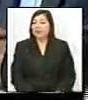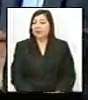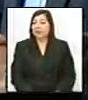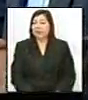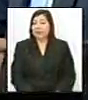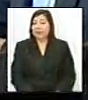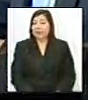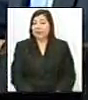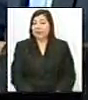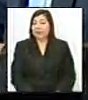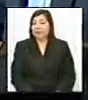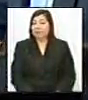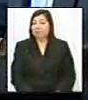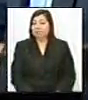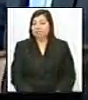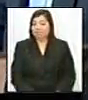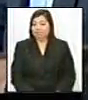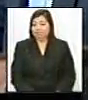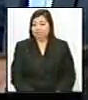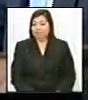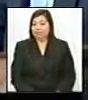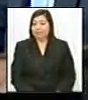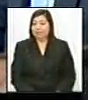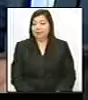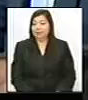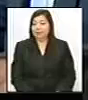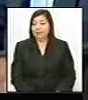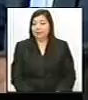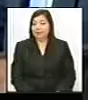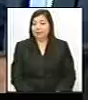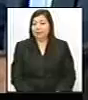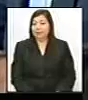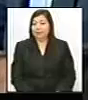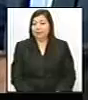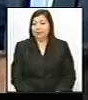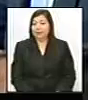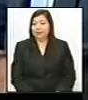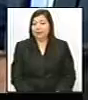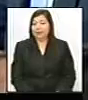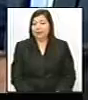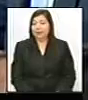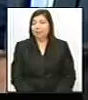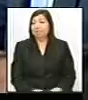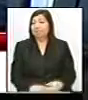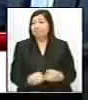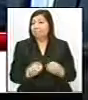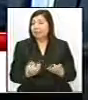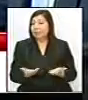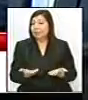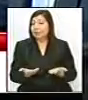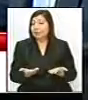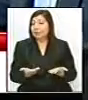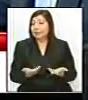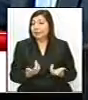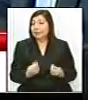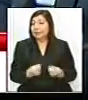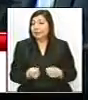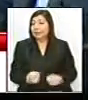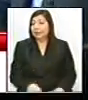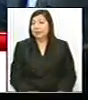al señor ministro Raúl Pérez y a los dos señores viceministros. En realidad, esta cartera es una